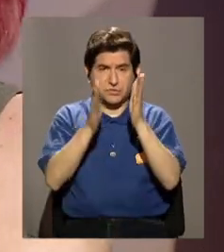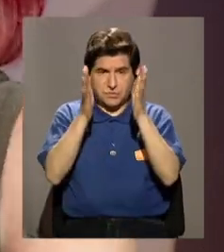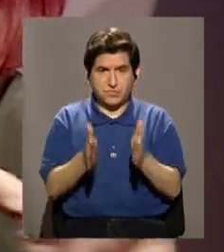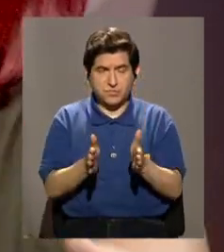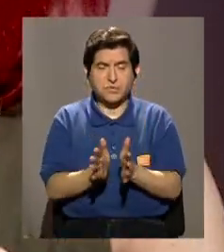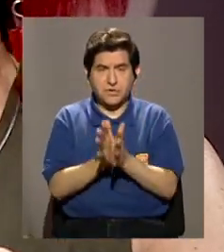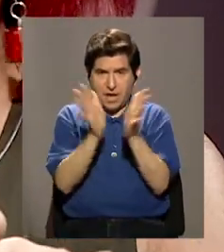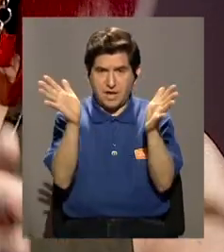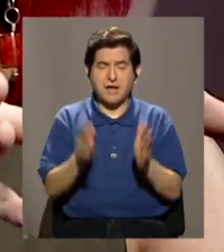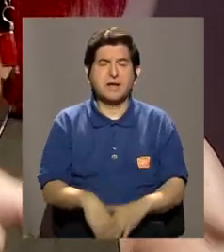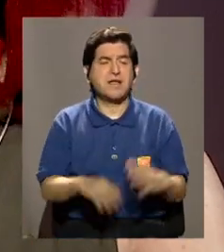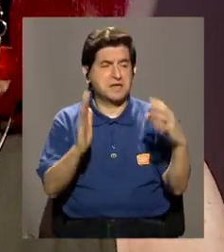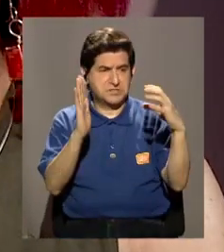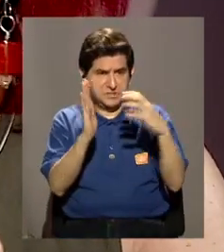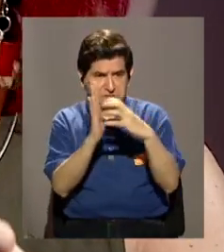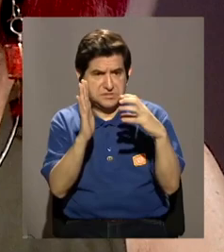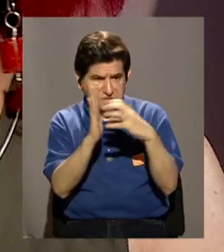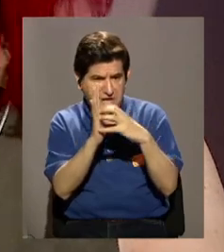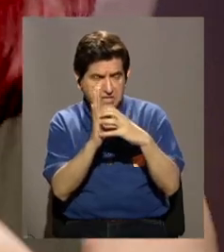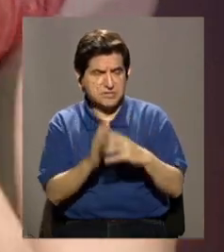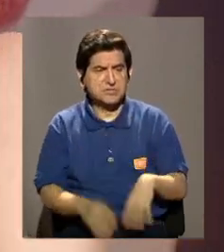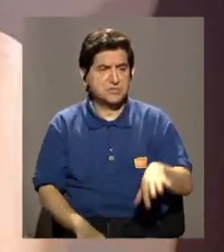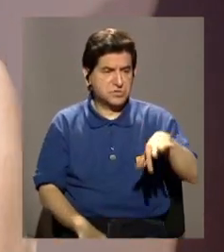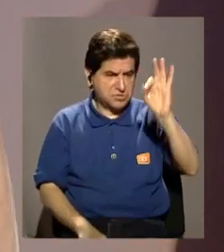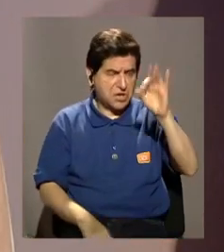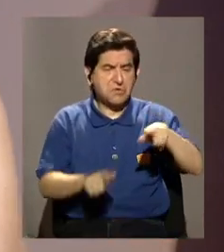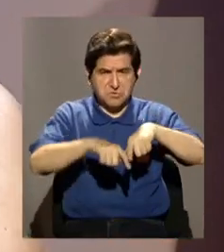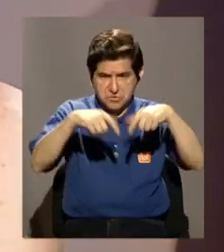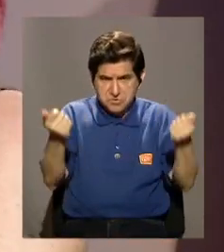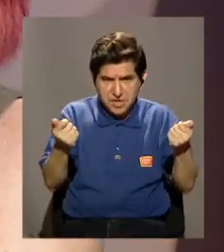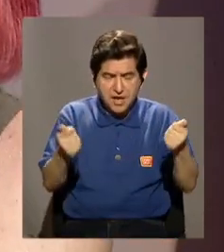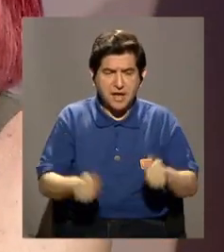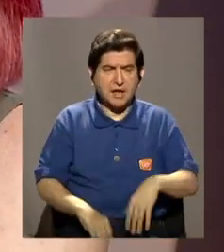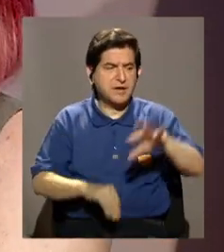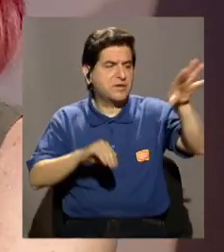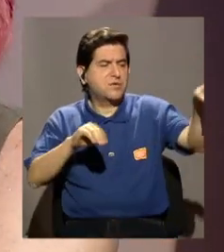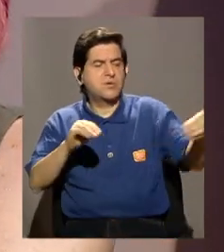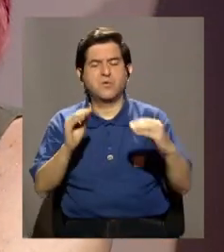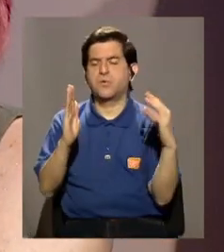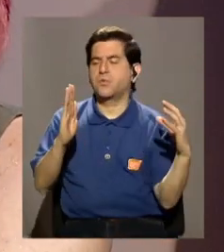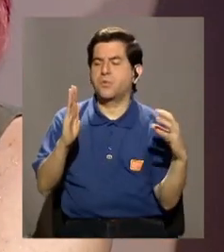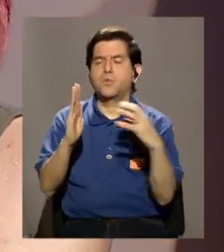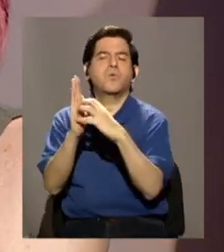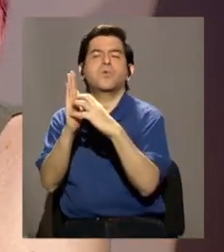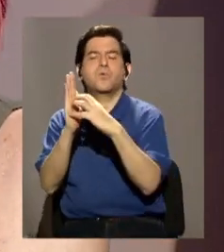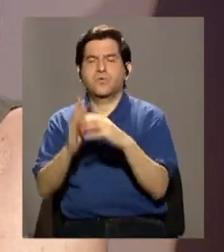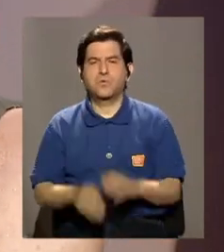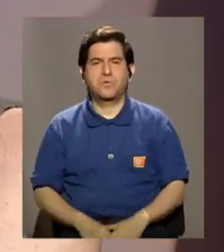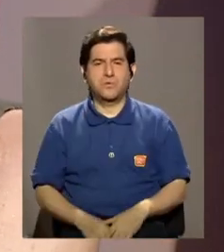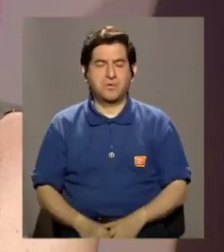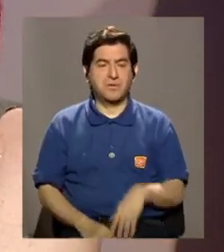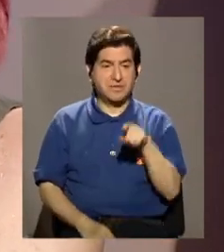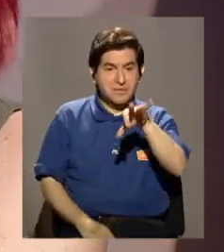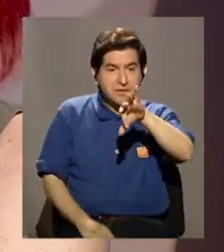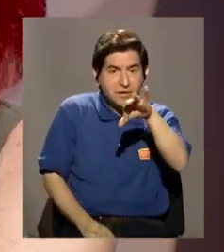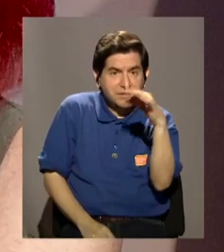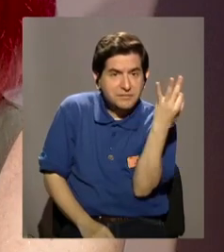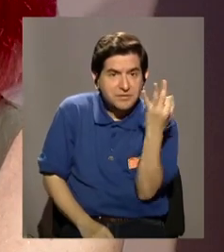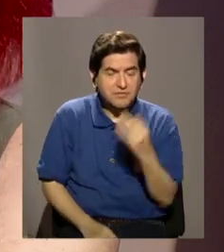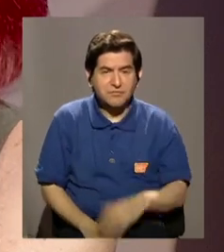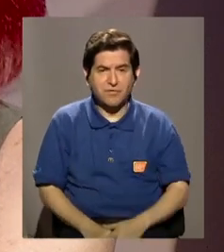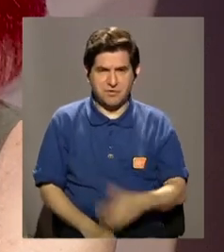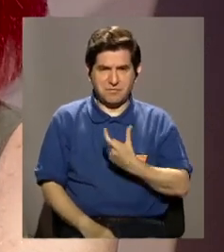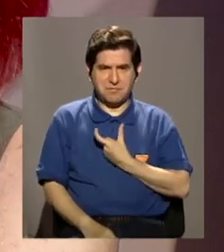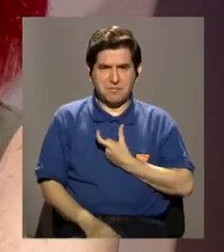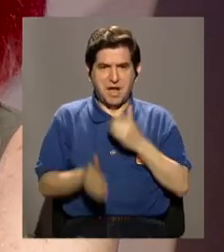sacamos textos así el periódico y los metimos los dimos para que la